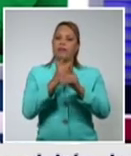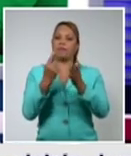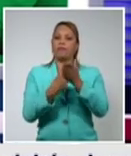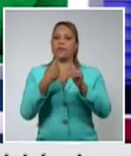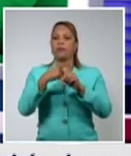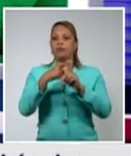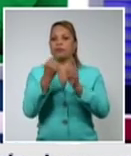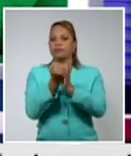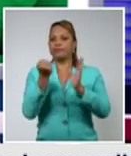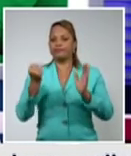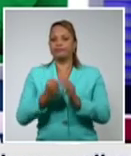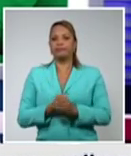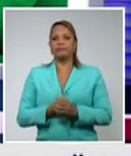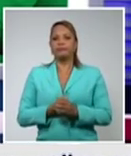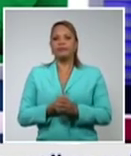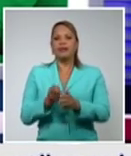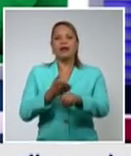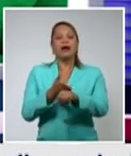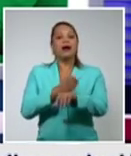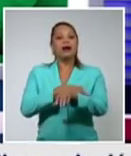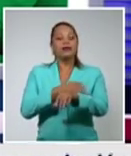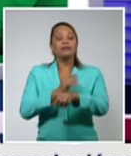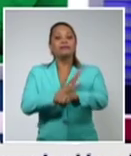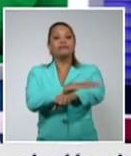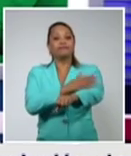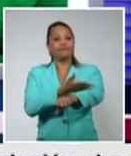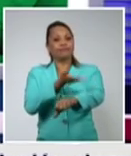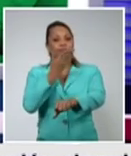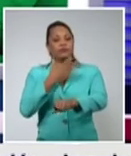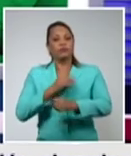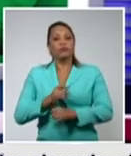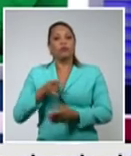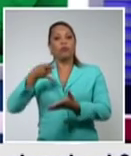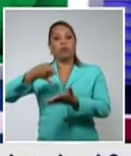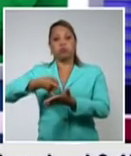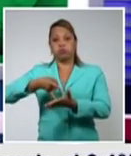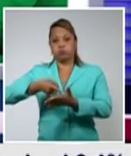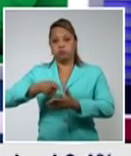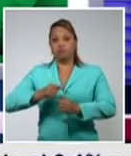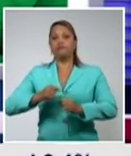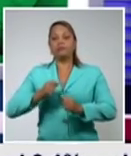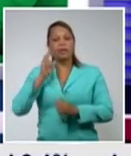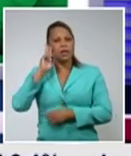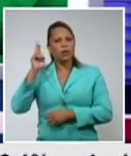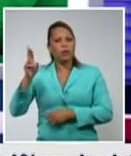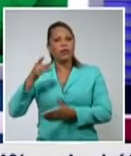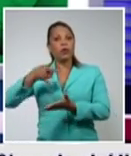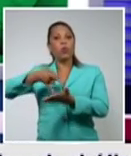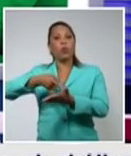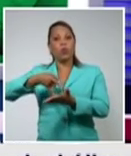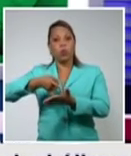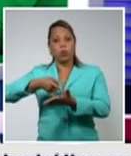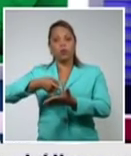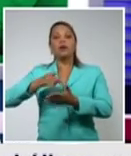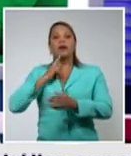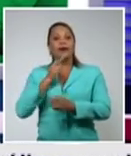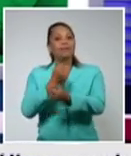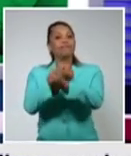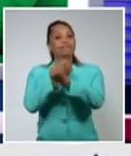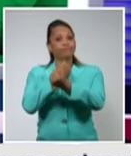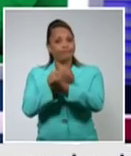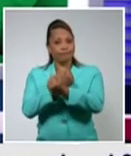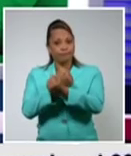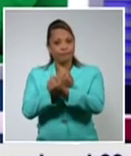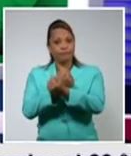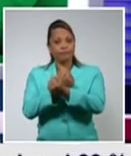antecedentes de hipertensión arterial y obesidad. Recuerden que la obesidad es un factor de riesgo muy